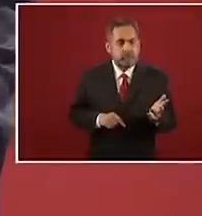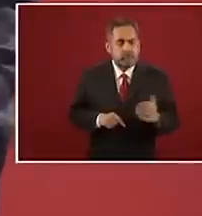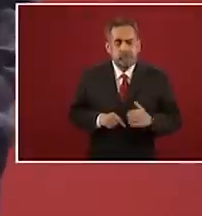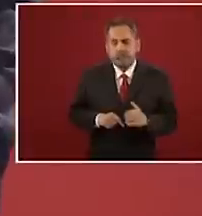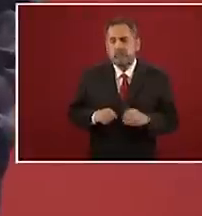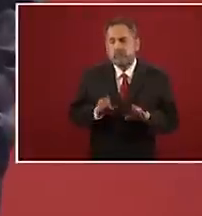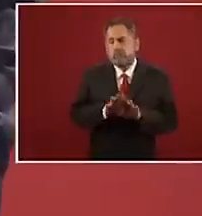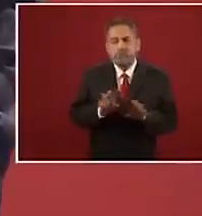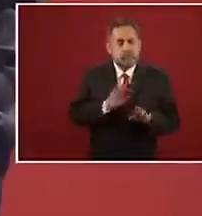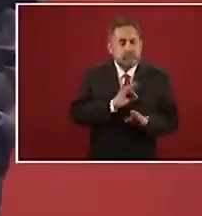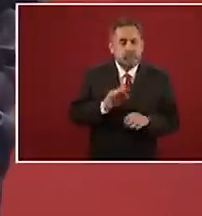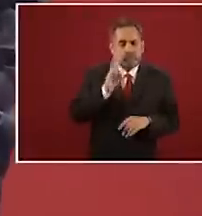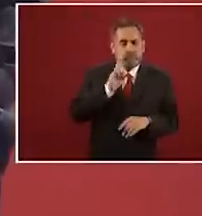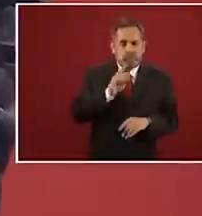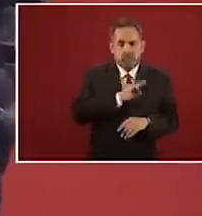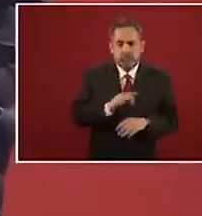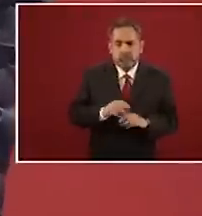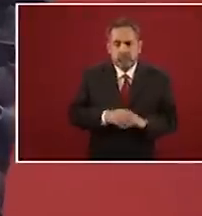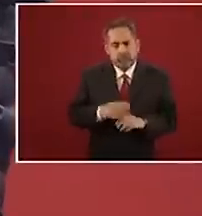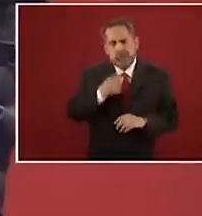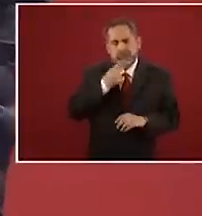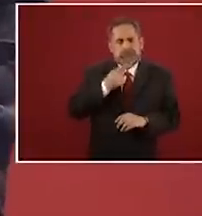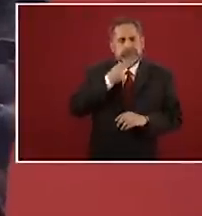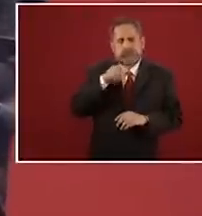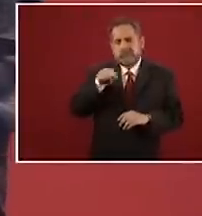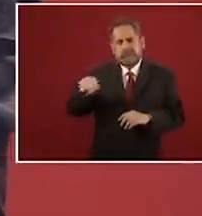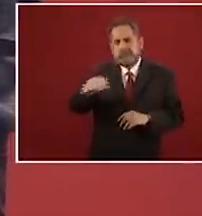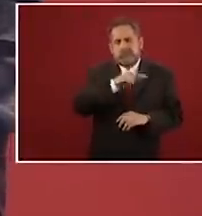lo puedan utilizar